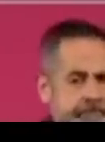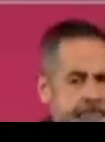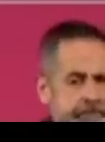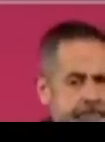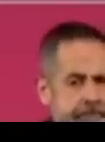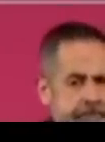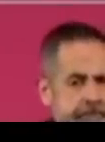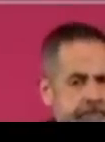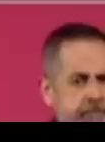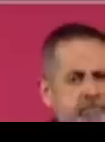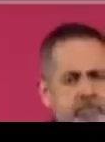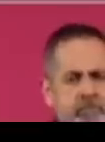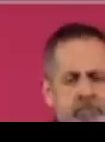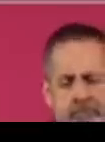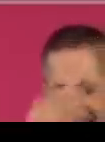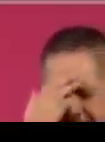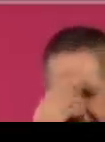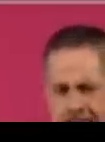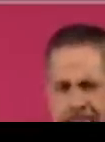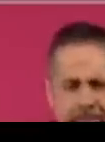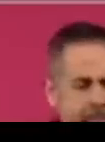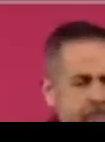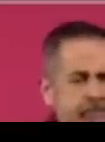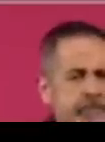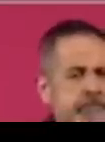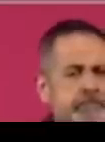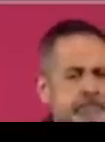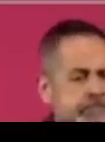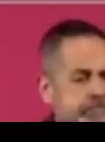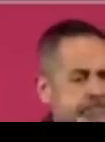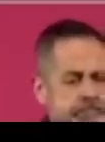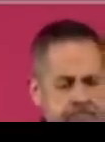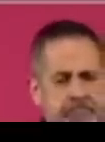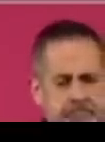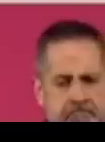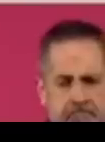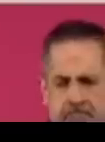una persona que atropelló a